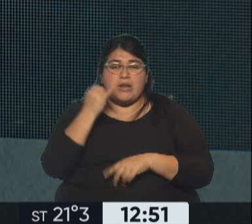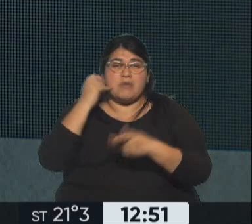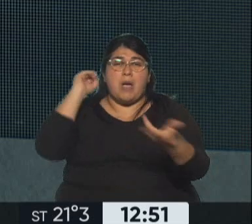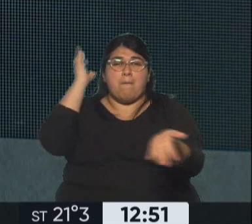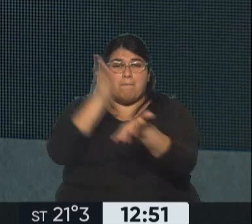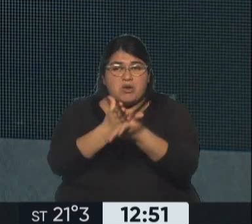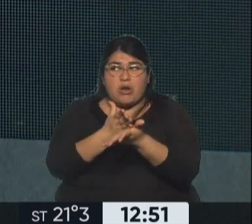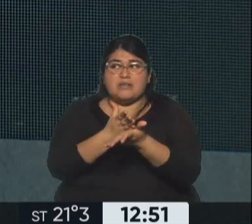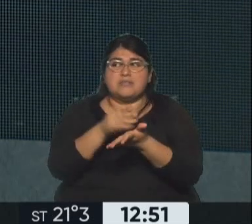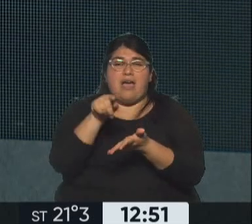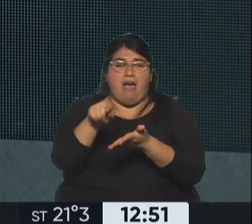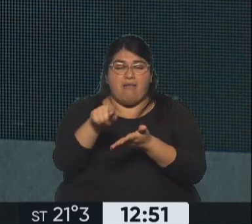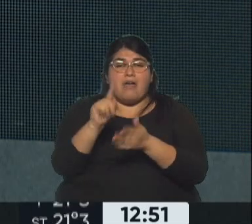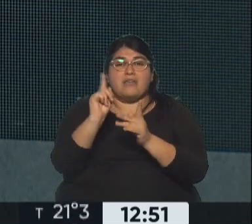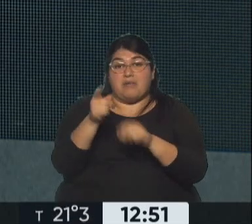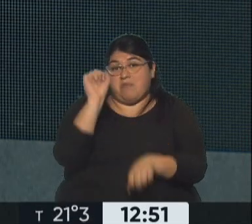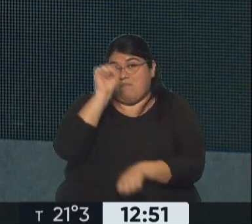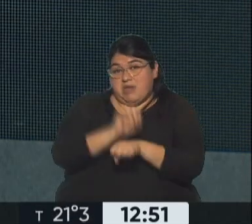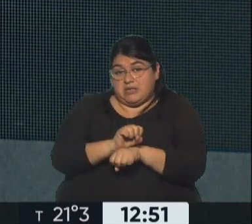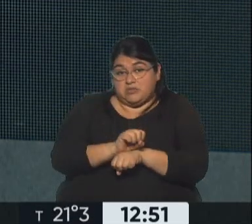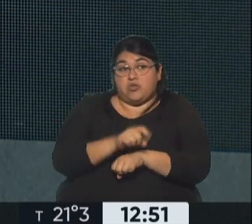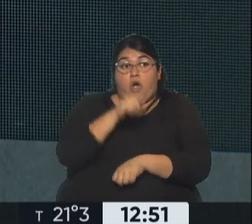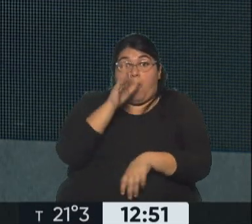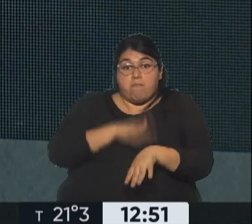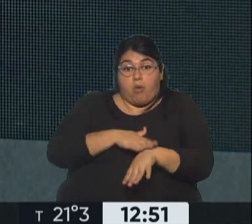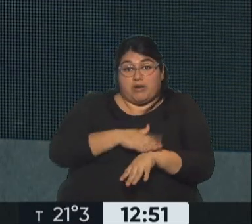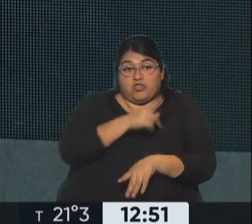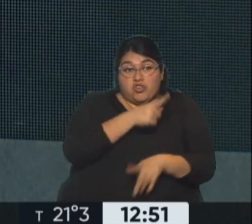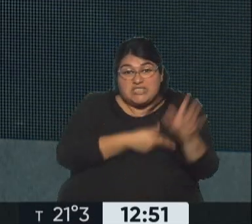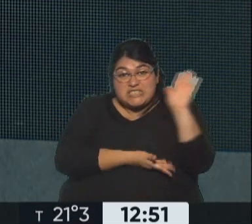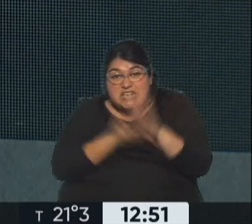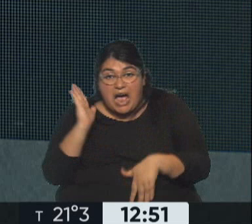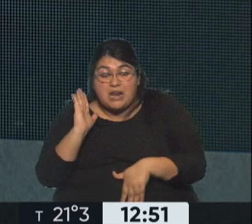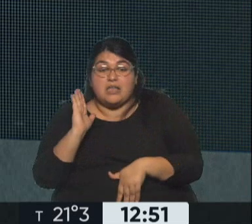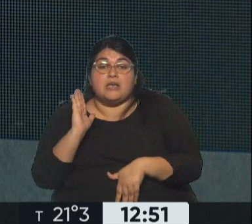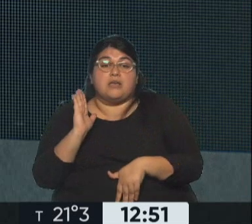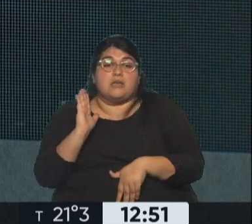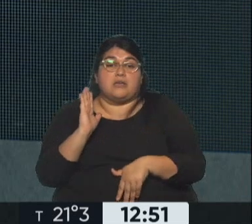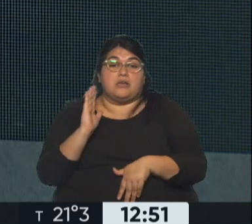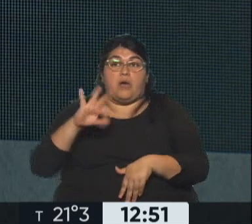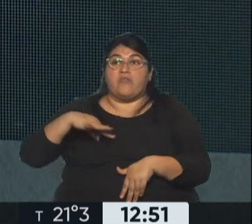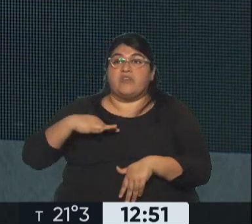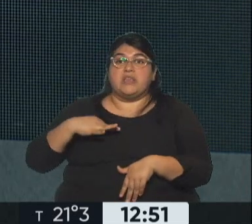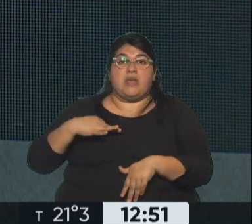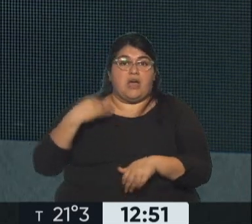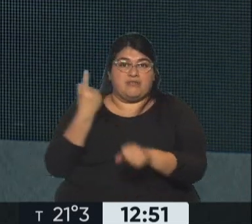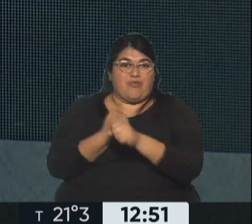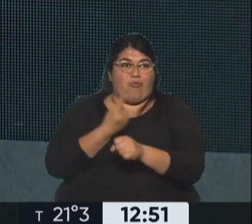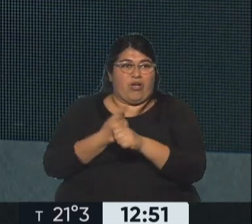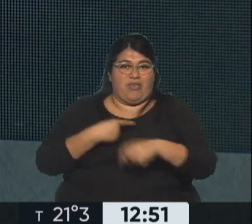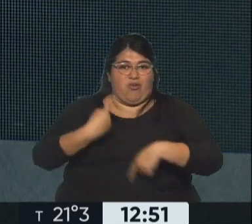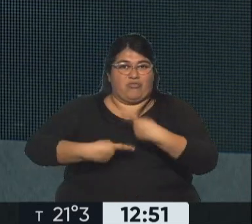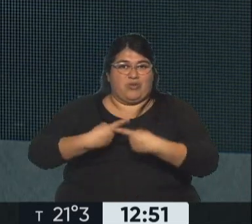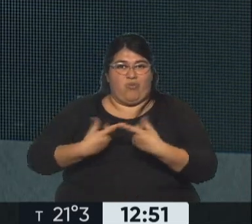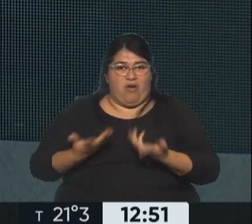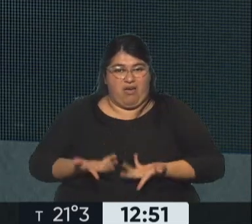caso a prisión perpetua, y que luego, cuando logran salir de la cárcel, del lugar de encierro, no tienen una vida disponible como para seguir